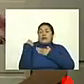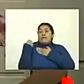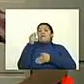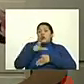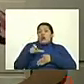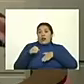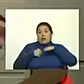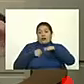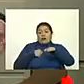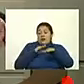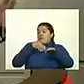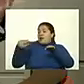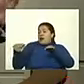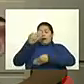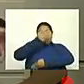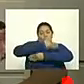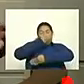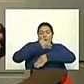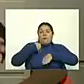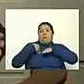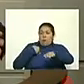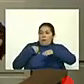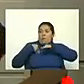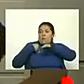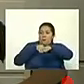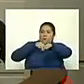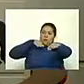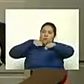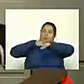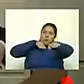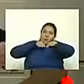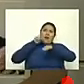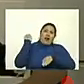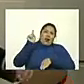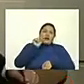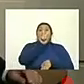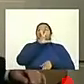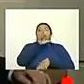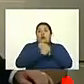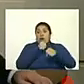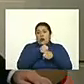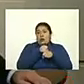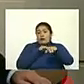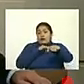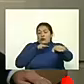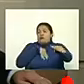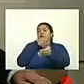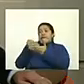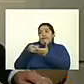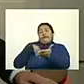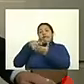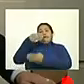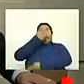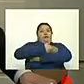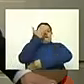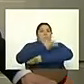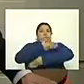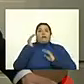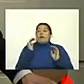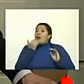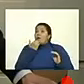pagan peajes durante 20, 25 años y en su defecto, si no pudieran, por el